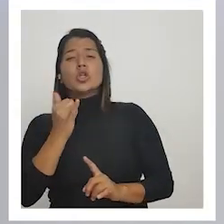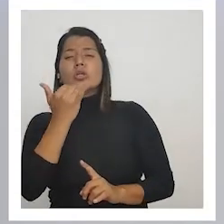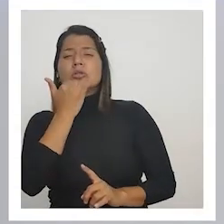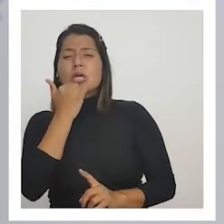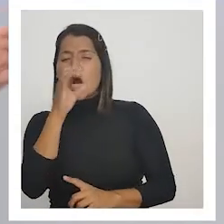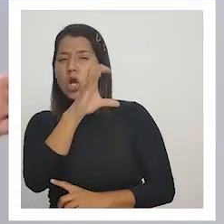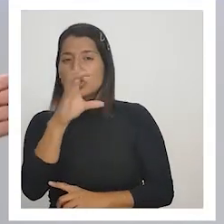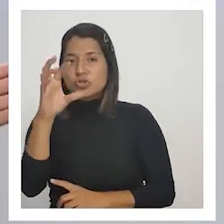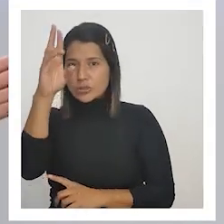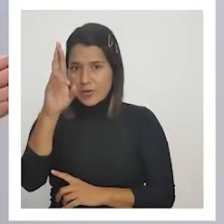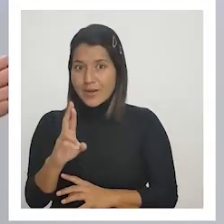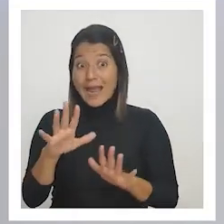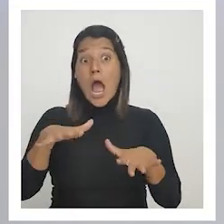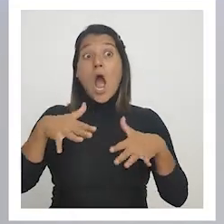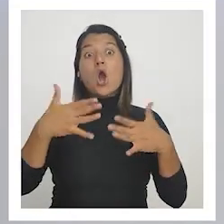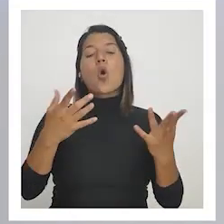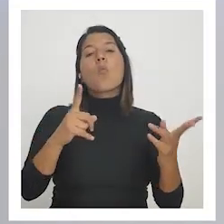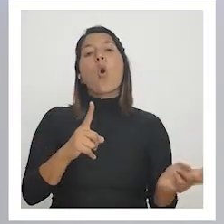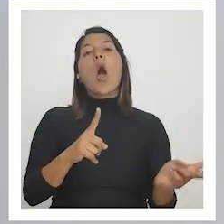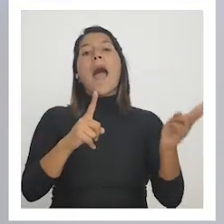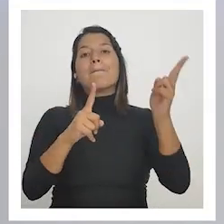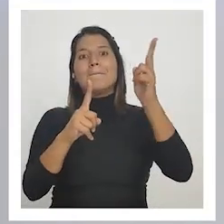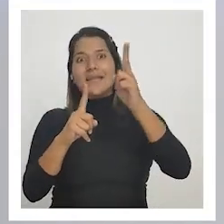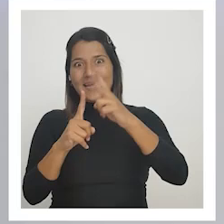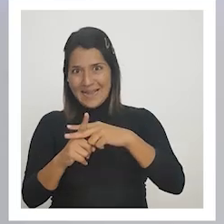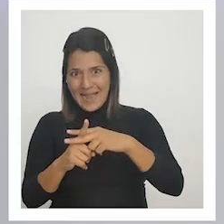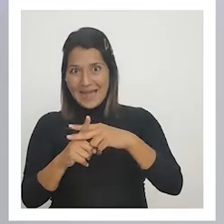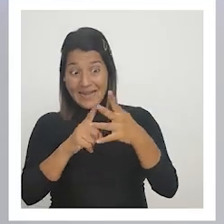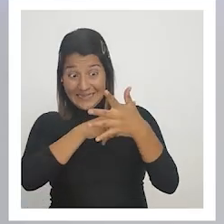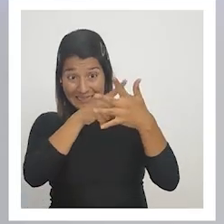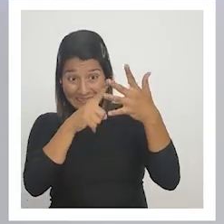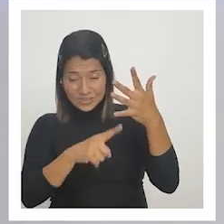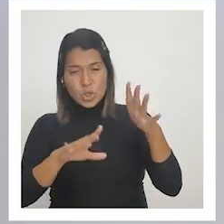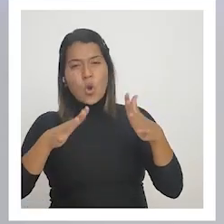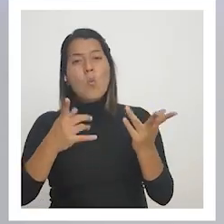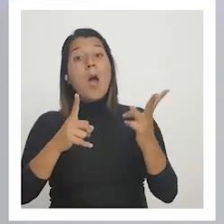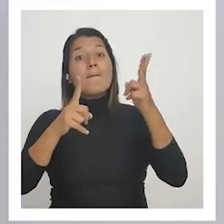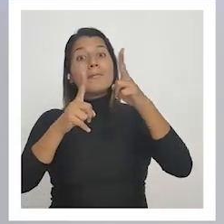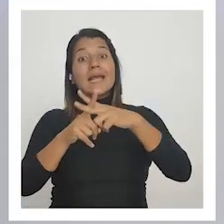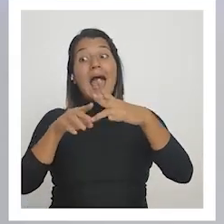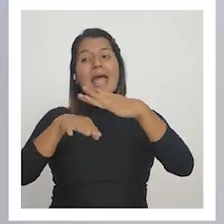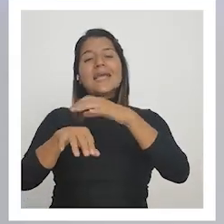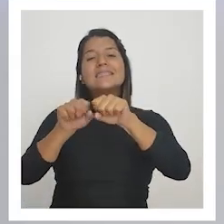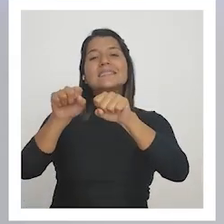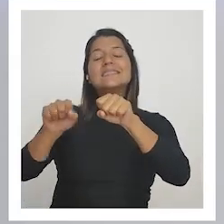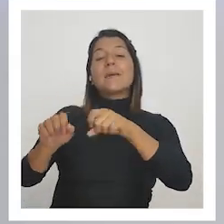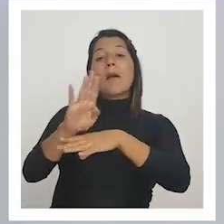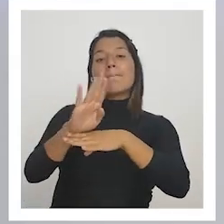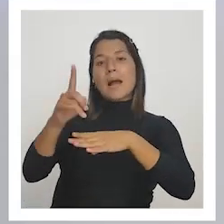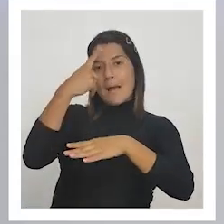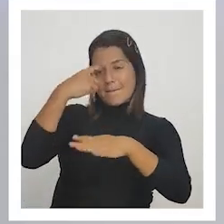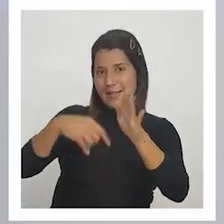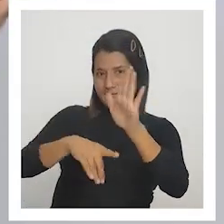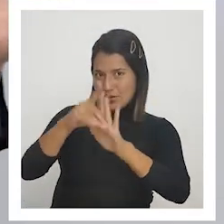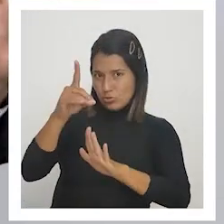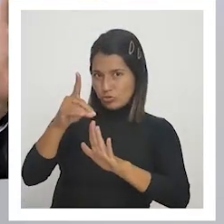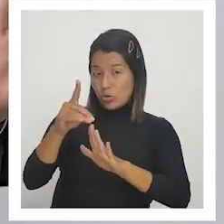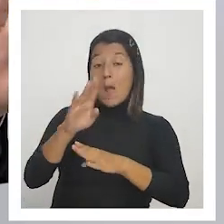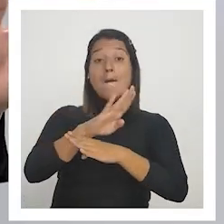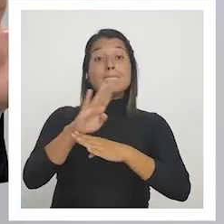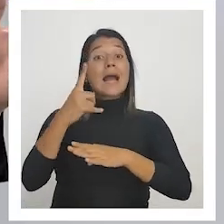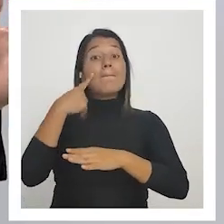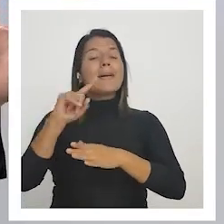llamado sistema de banca para el desarrollo, porque recordemos que banca para el desarrollo no es un banco como tal, sino que son muchos